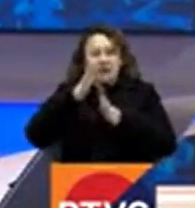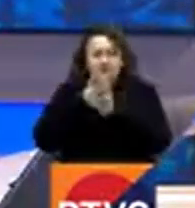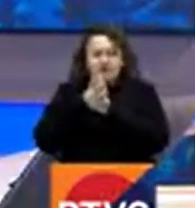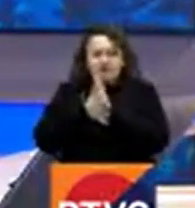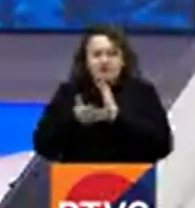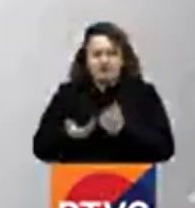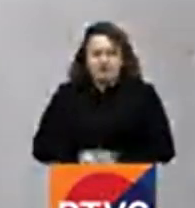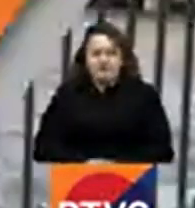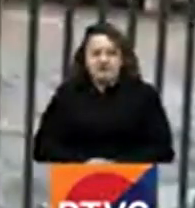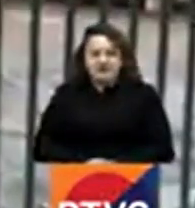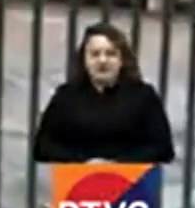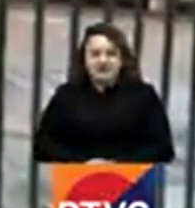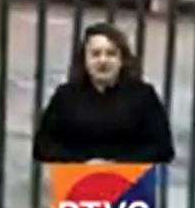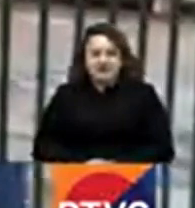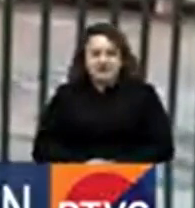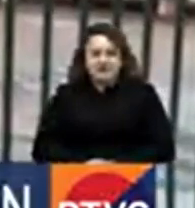informe.